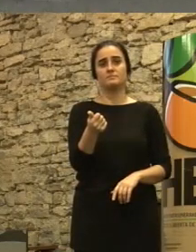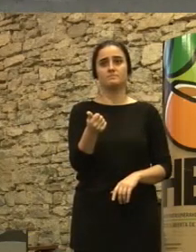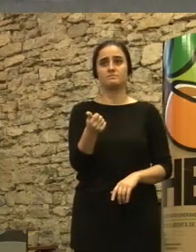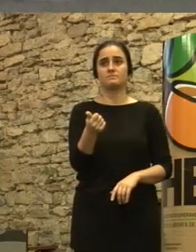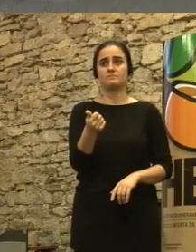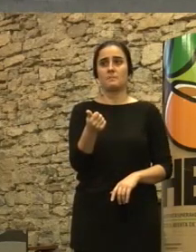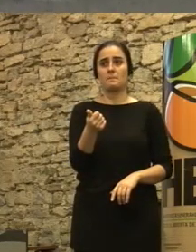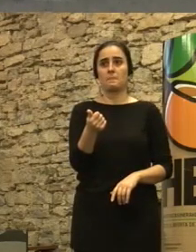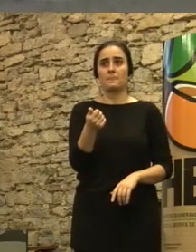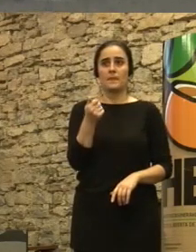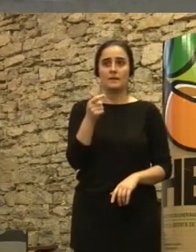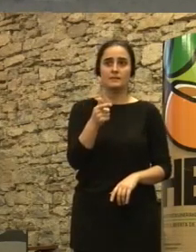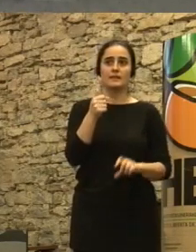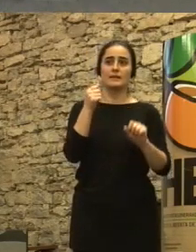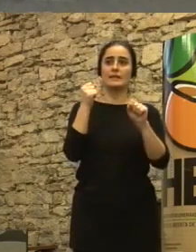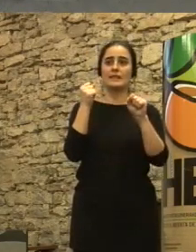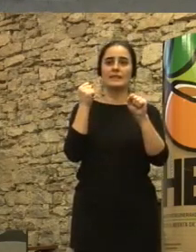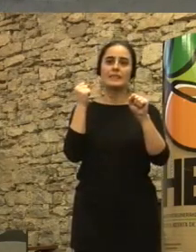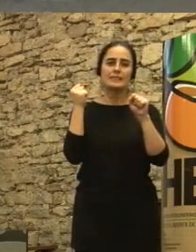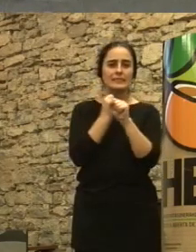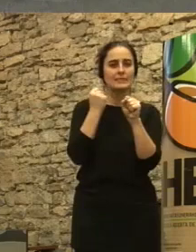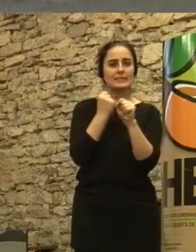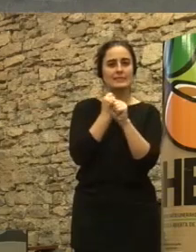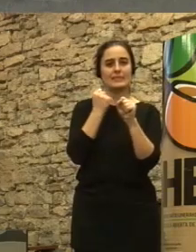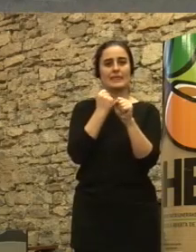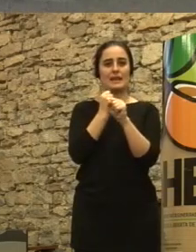que trabaje por los demás,